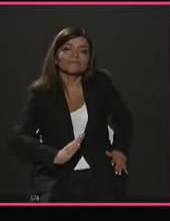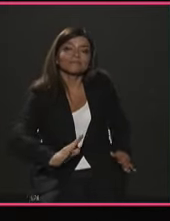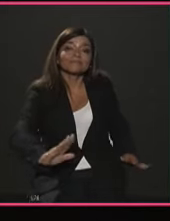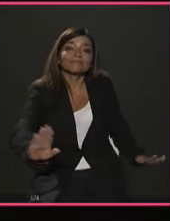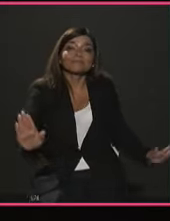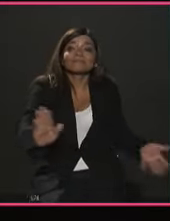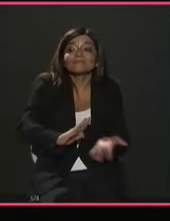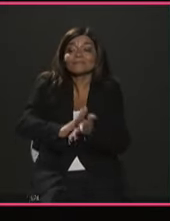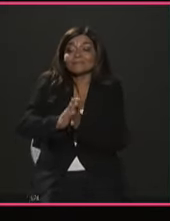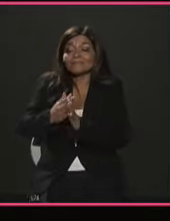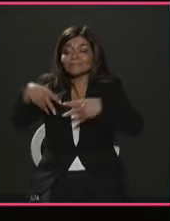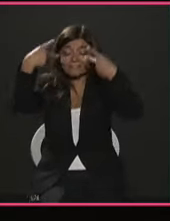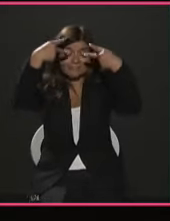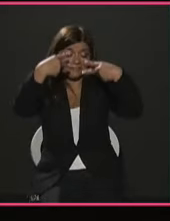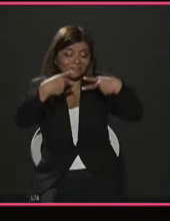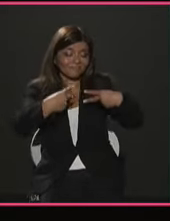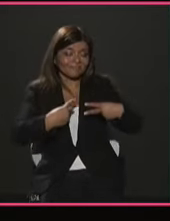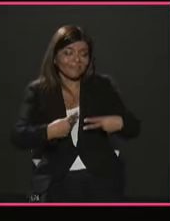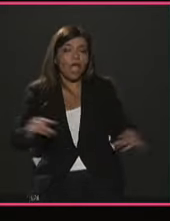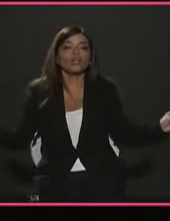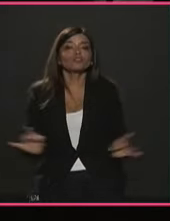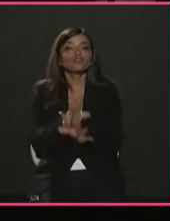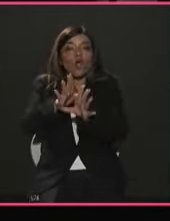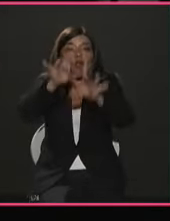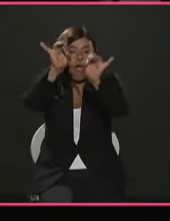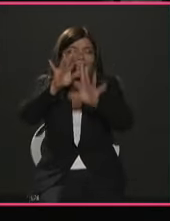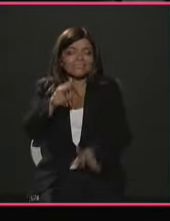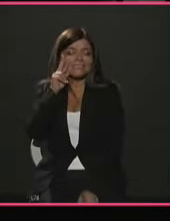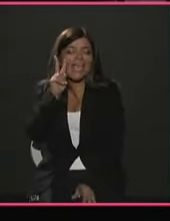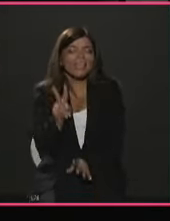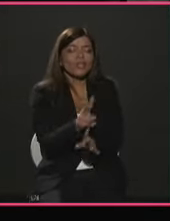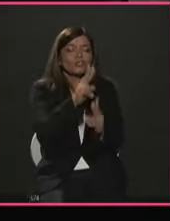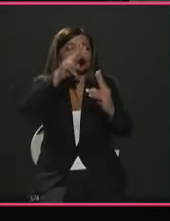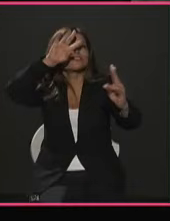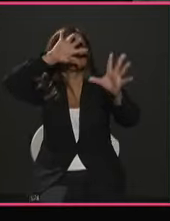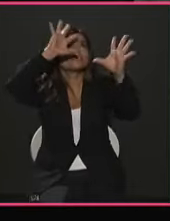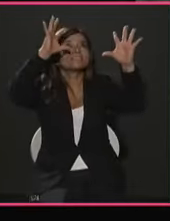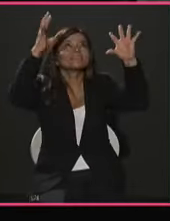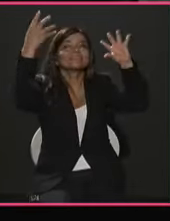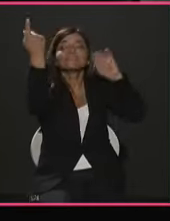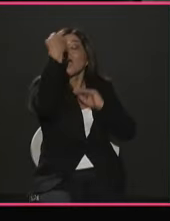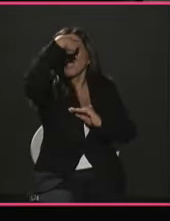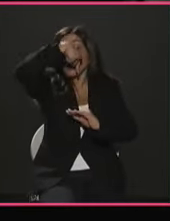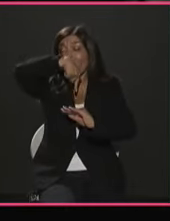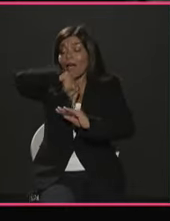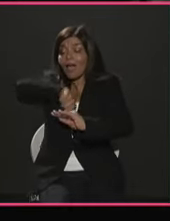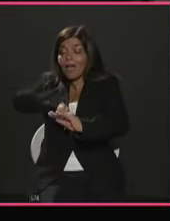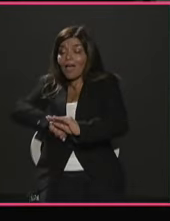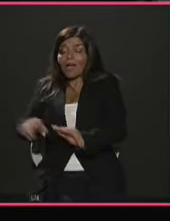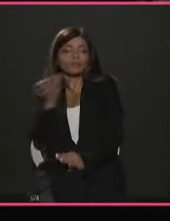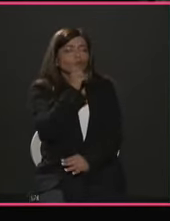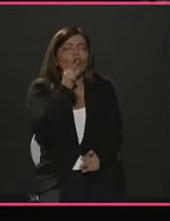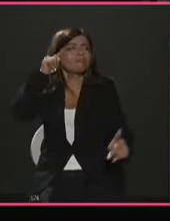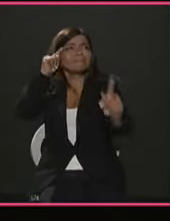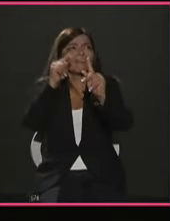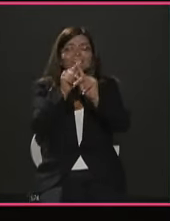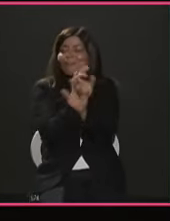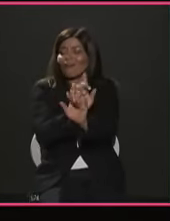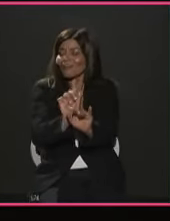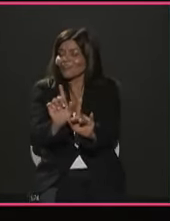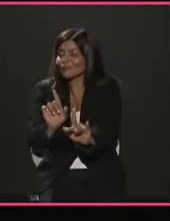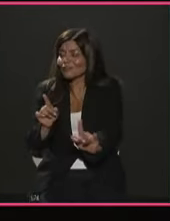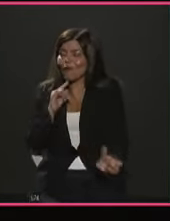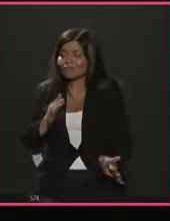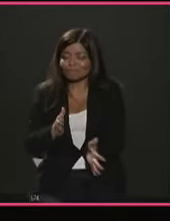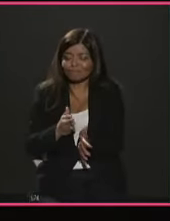todo lo tengo aquí solo así yo conocí una galaxia dentro de mí para mí no existe el destino yo voy